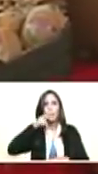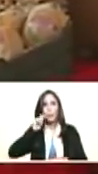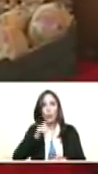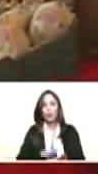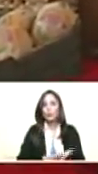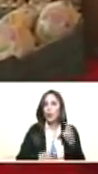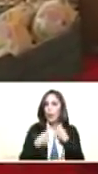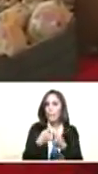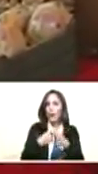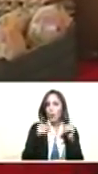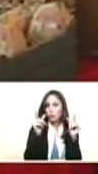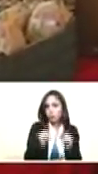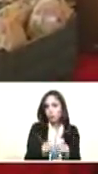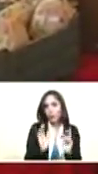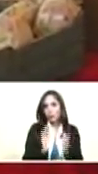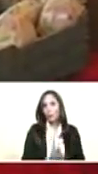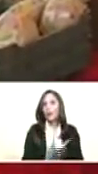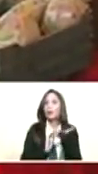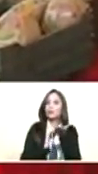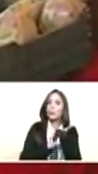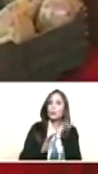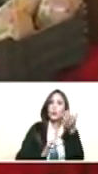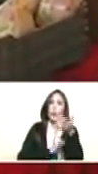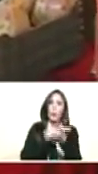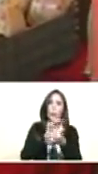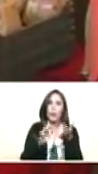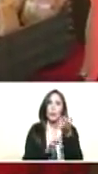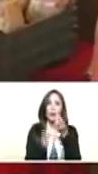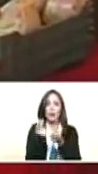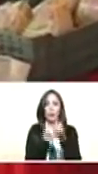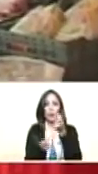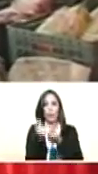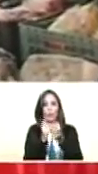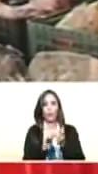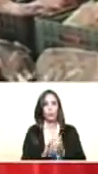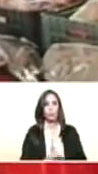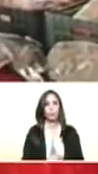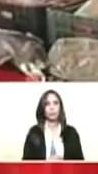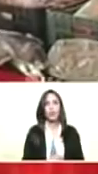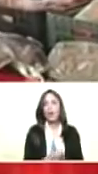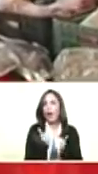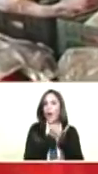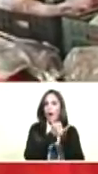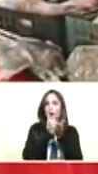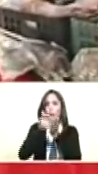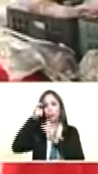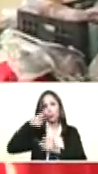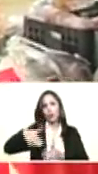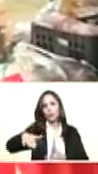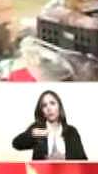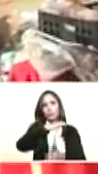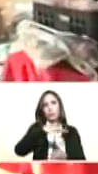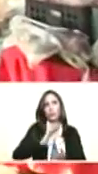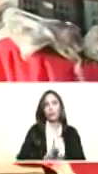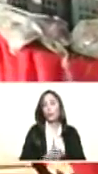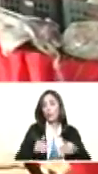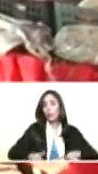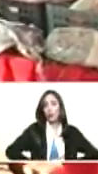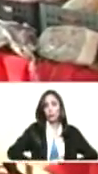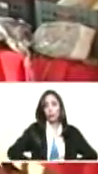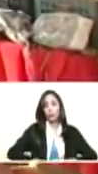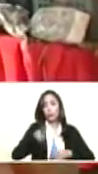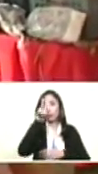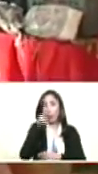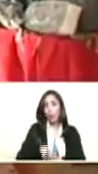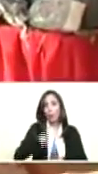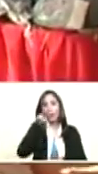para combatir la guerra económica, como parte de las políticas de protección a nuestro pueblo, que usted así mismo es, nos ha hecho. Un esfuerzo, Medina, que hacen ustedes.